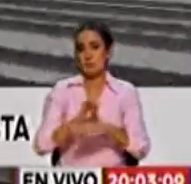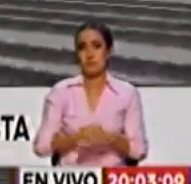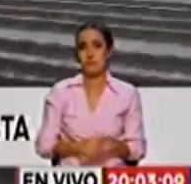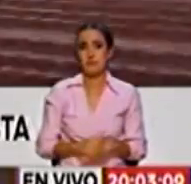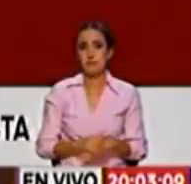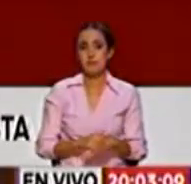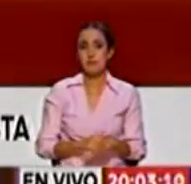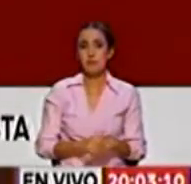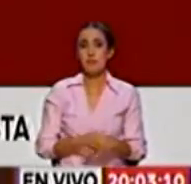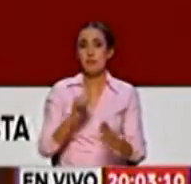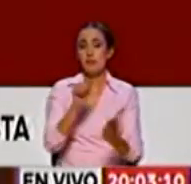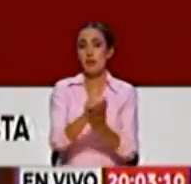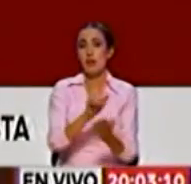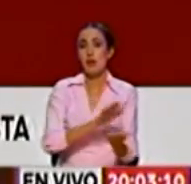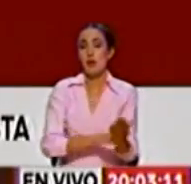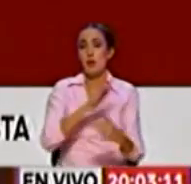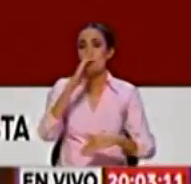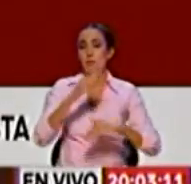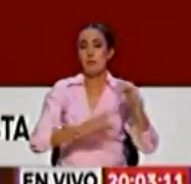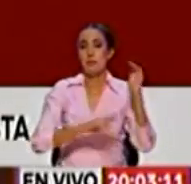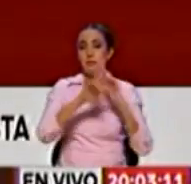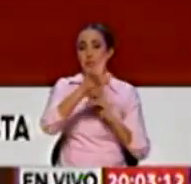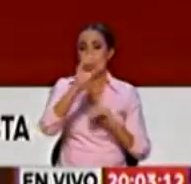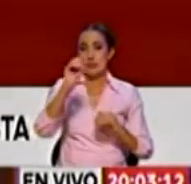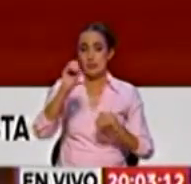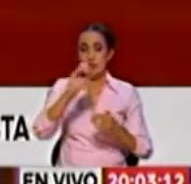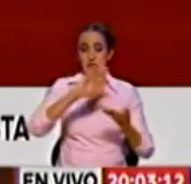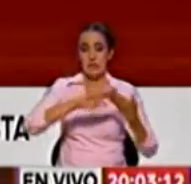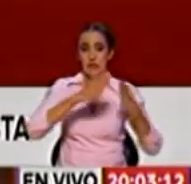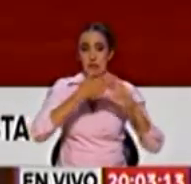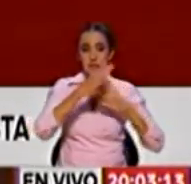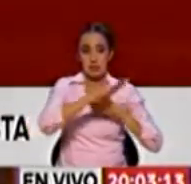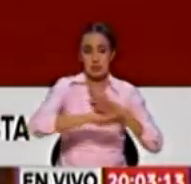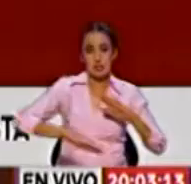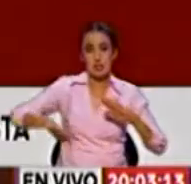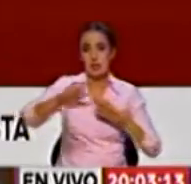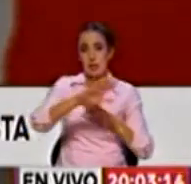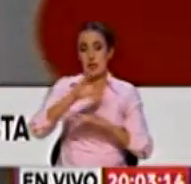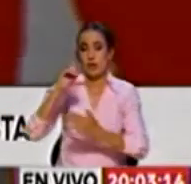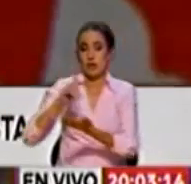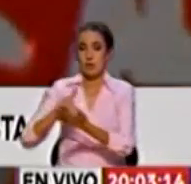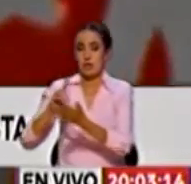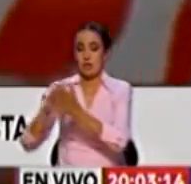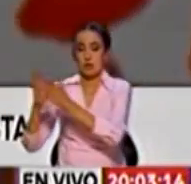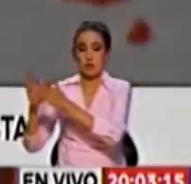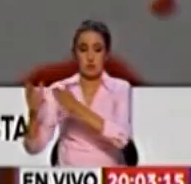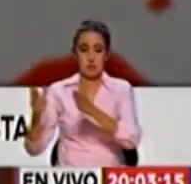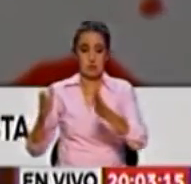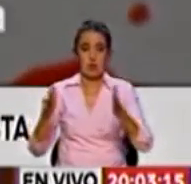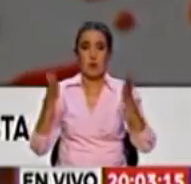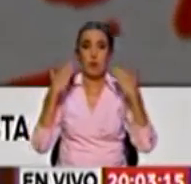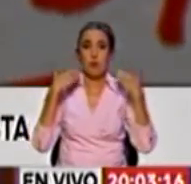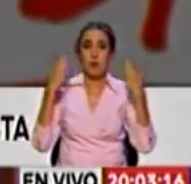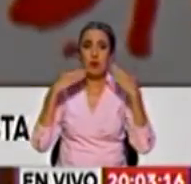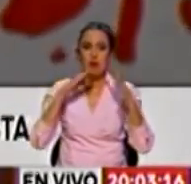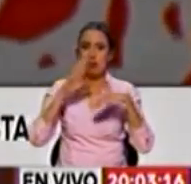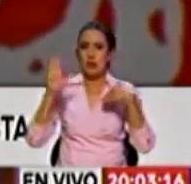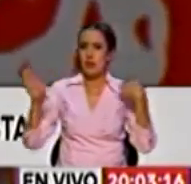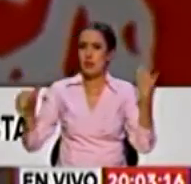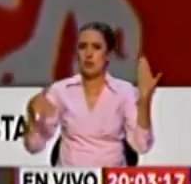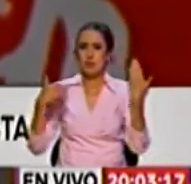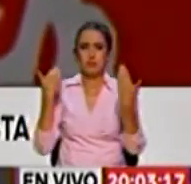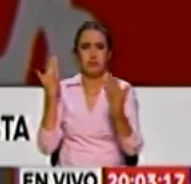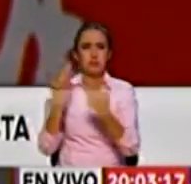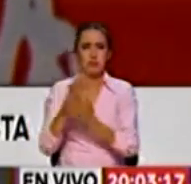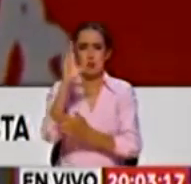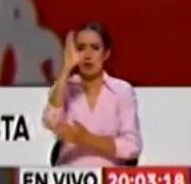De acuerdo a la propuesta, más de 30 poblados se unirán en el trayecto desde Daule, pasando por Guayaquil, recorriendo todo el perfil